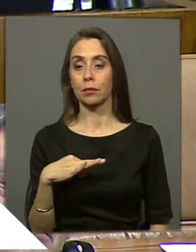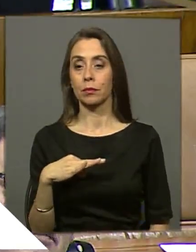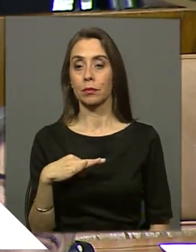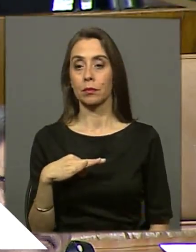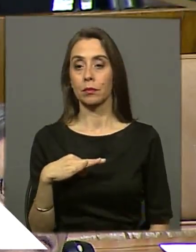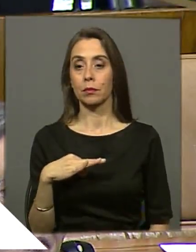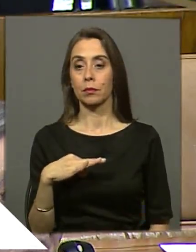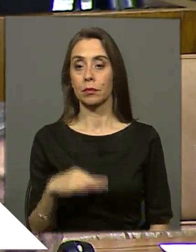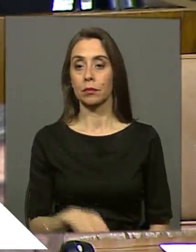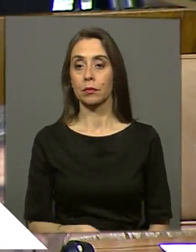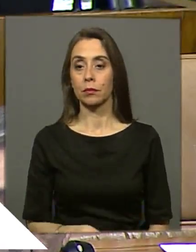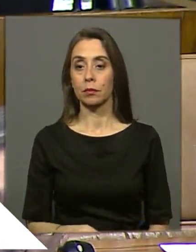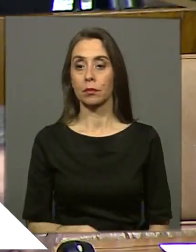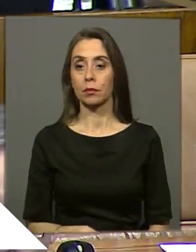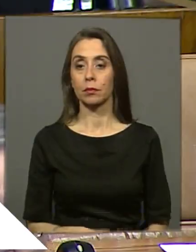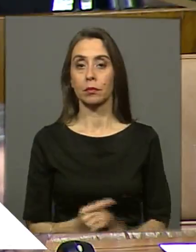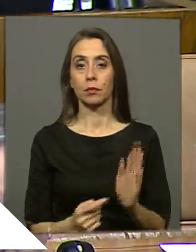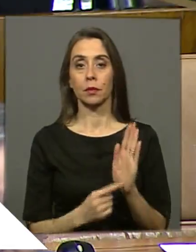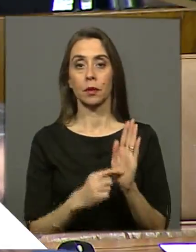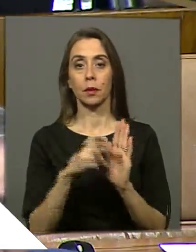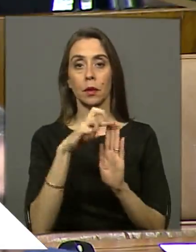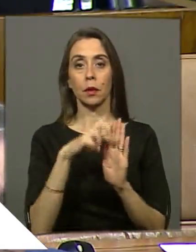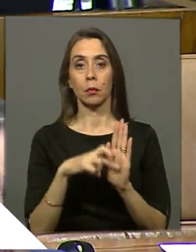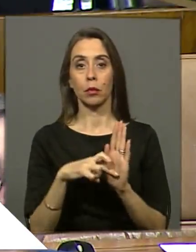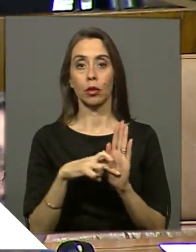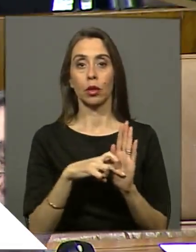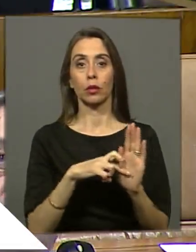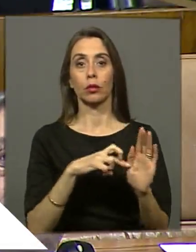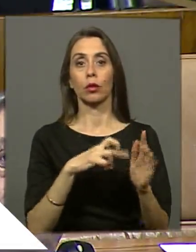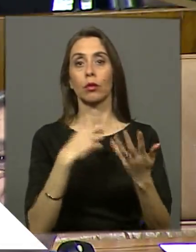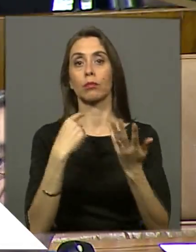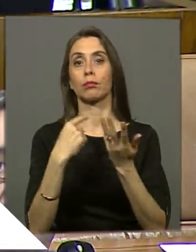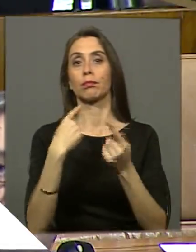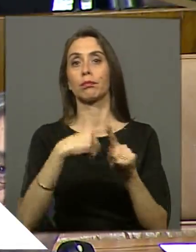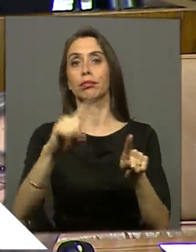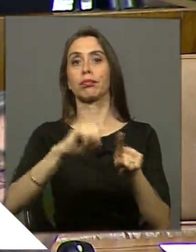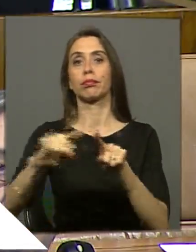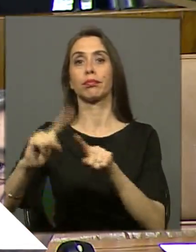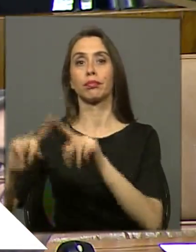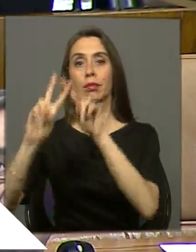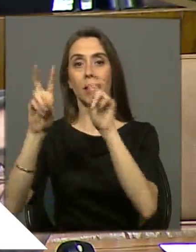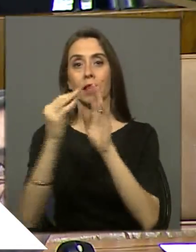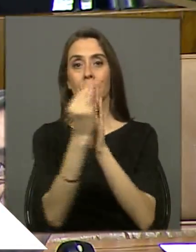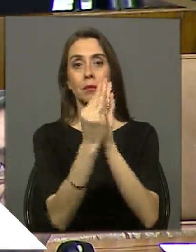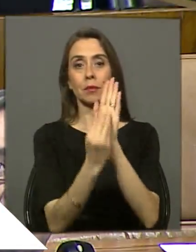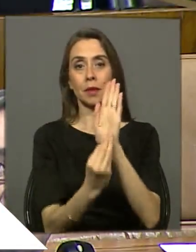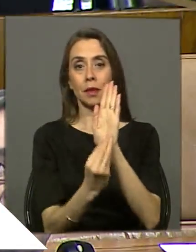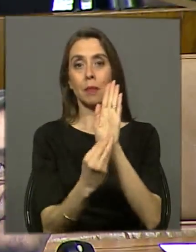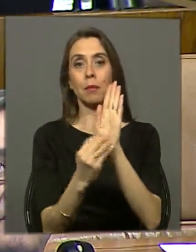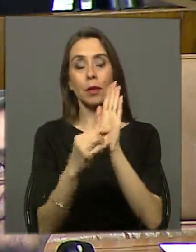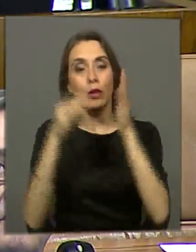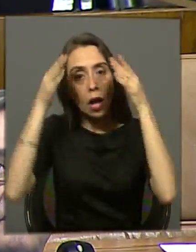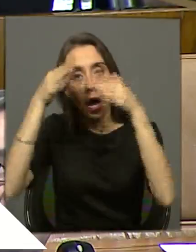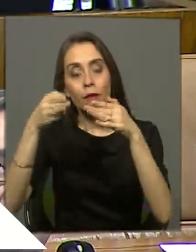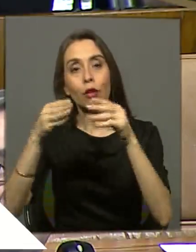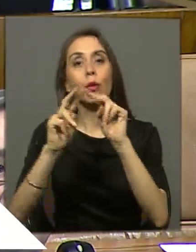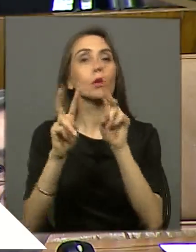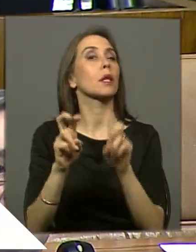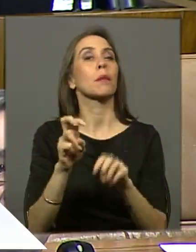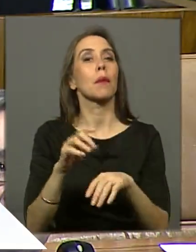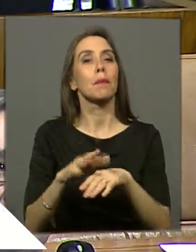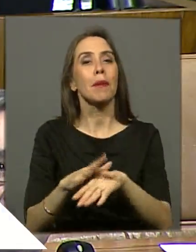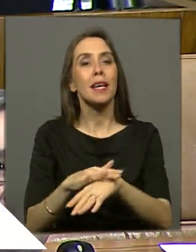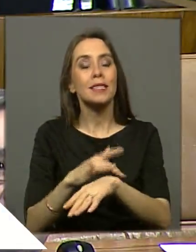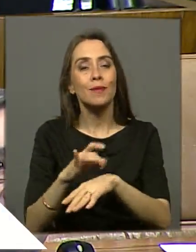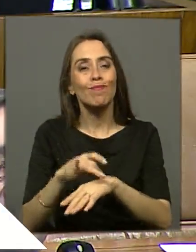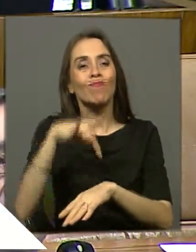porque creo que este es un proyecto bastante miseráneo que lo que busca es poder abordar uno de los temas yo diría más sensibles en nuestro